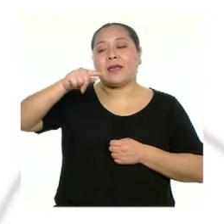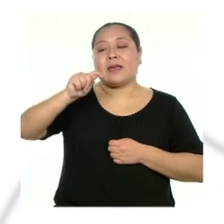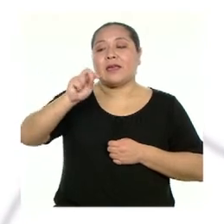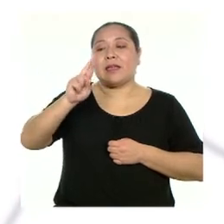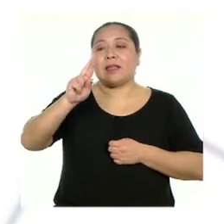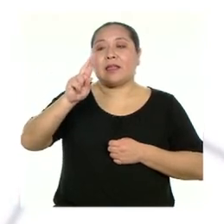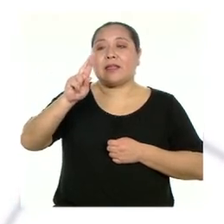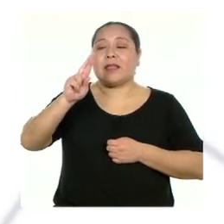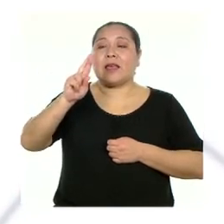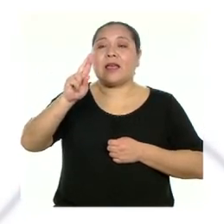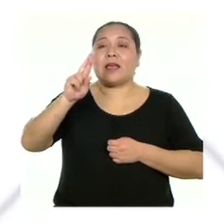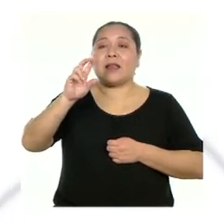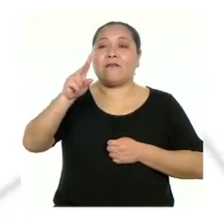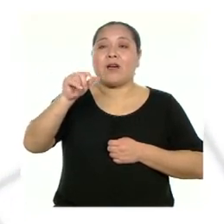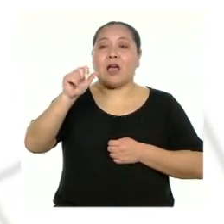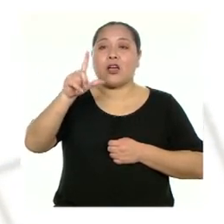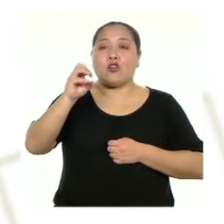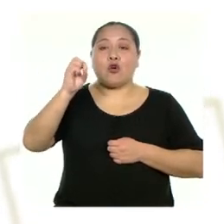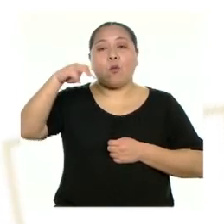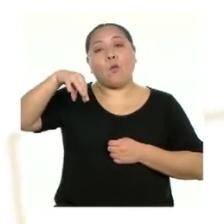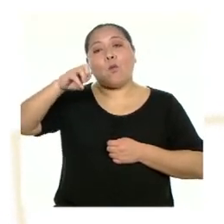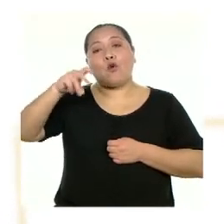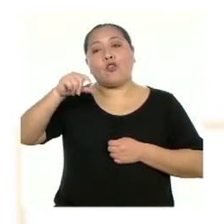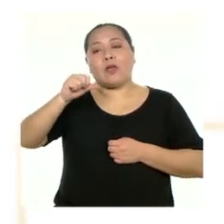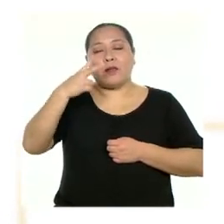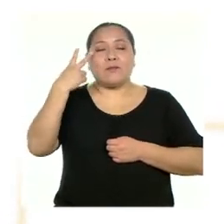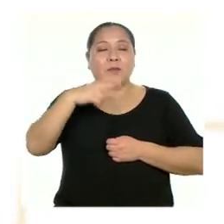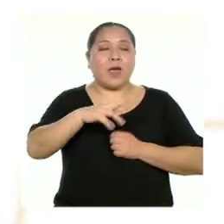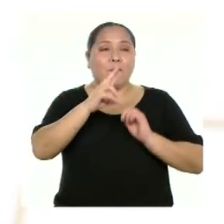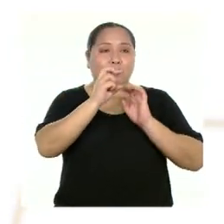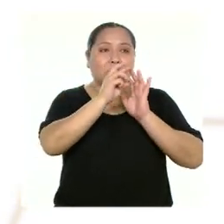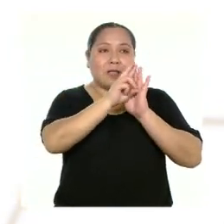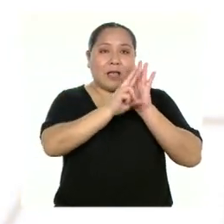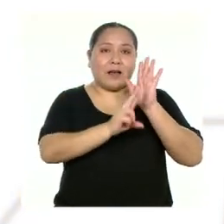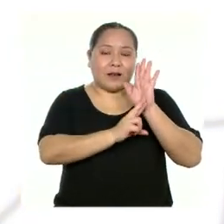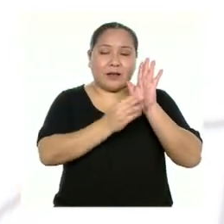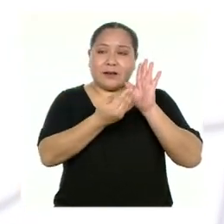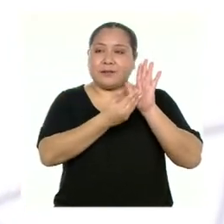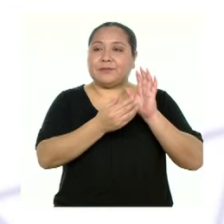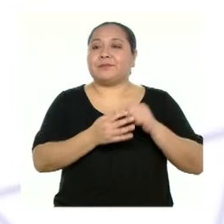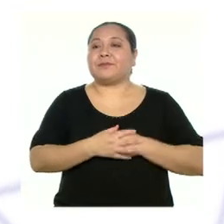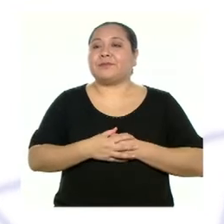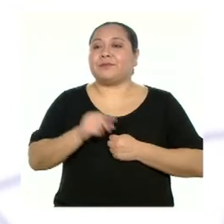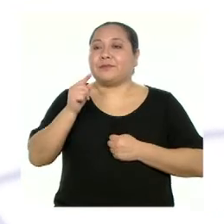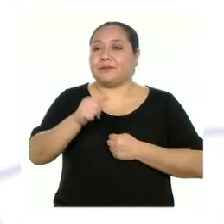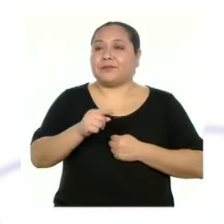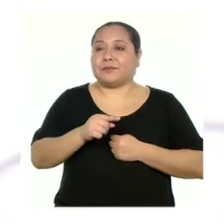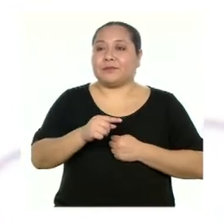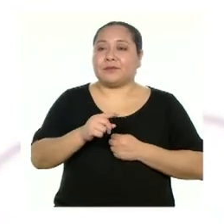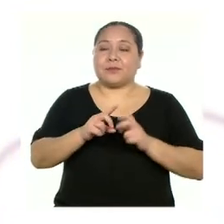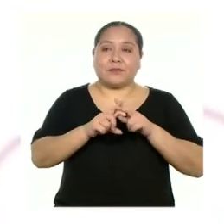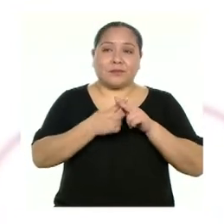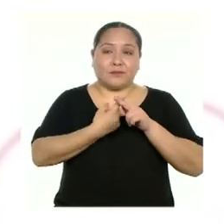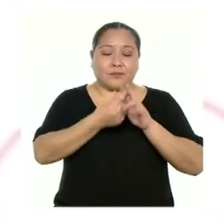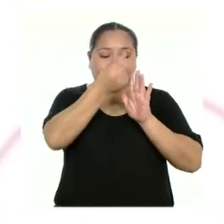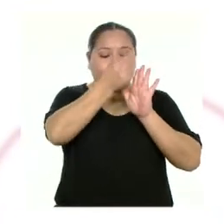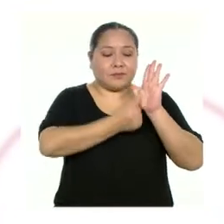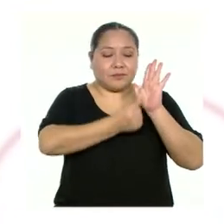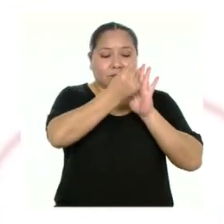de la moda. Veamos la fórmula para que sepan cómo obtenerlo en casa. Esta vez lo haremos desde el gráfico de